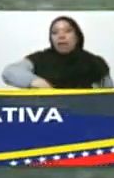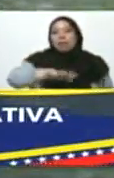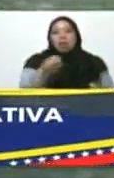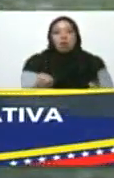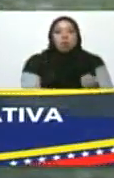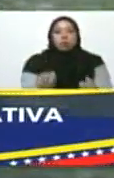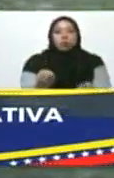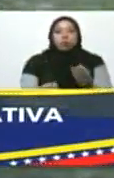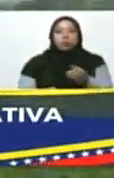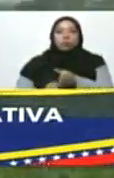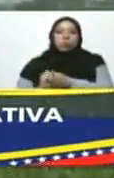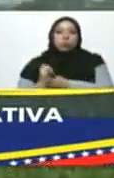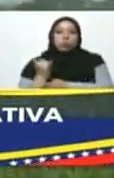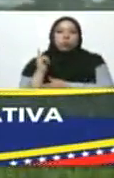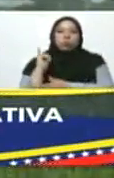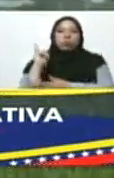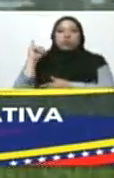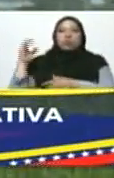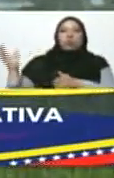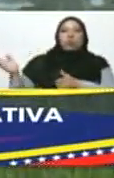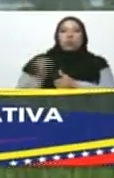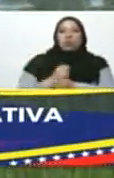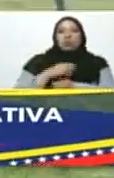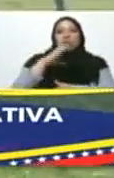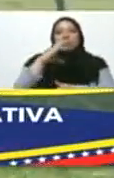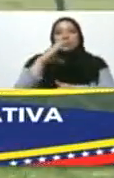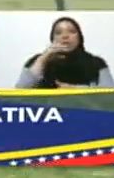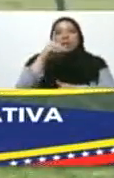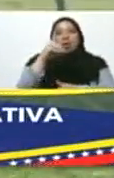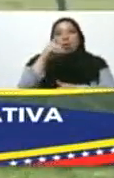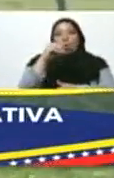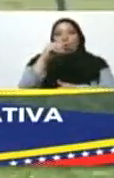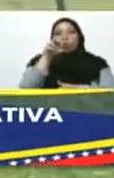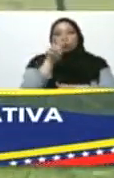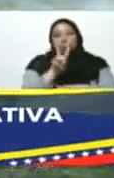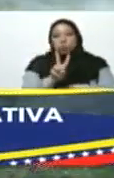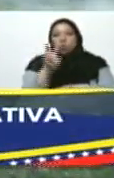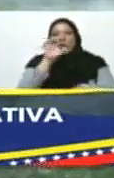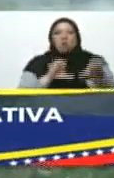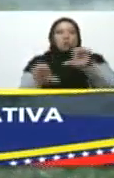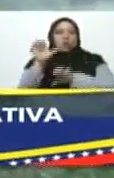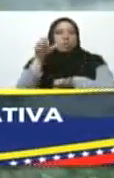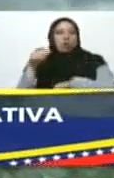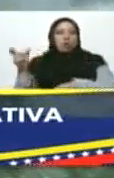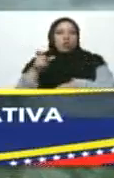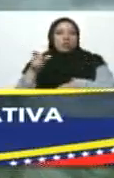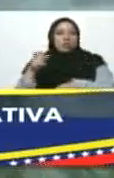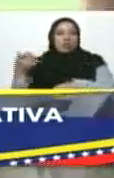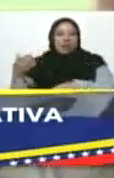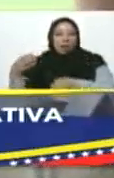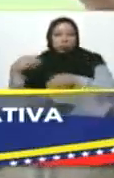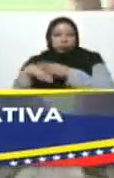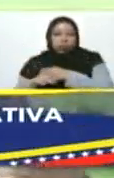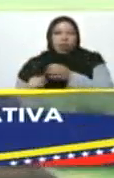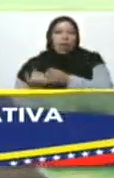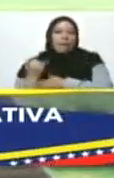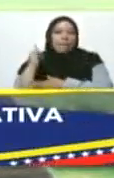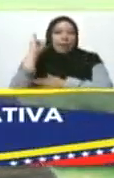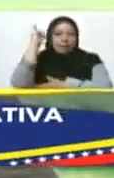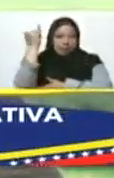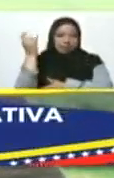acumular esa materia orgánica, capturan el CO2 de la atmósfera. Son los grandes secuestradores del dióxido de carbono, el gas que